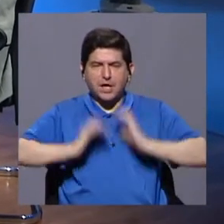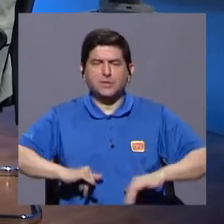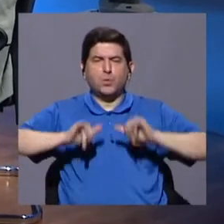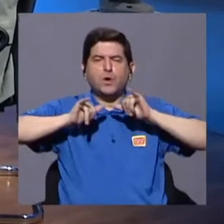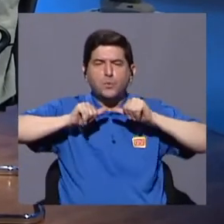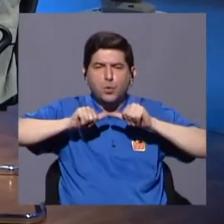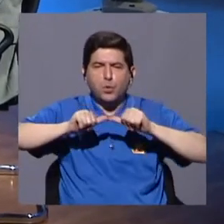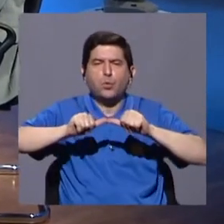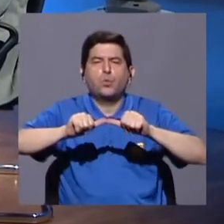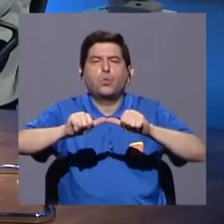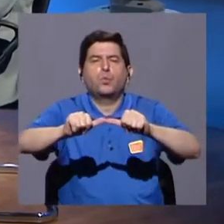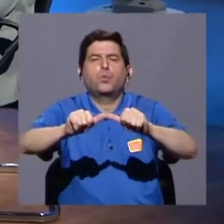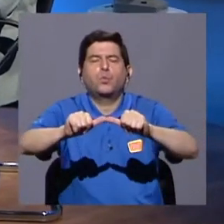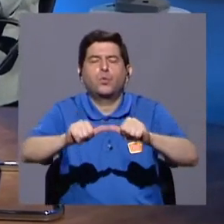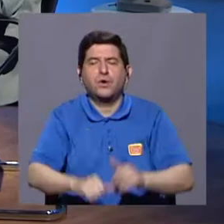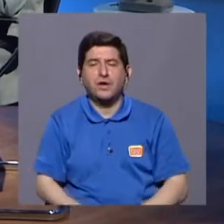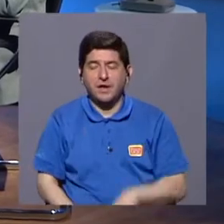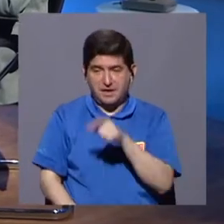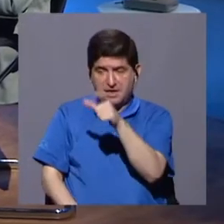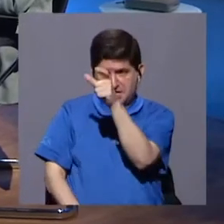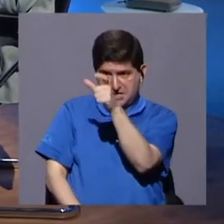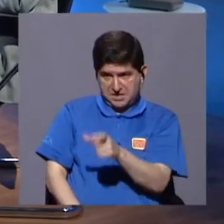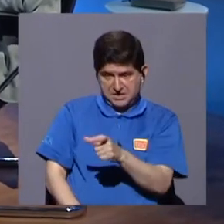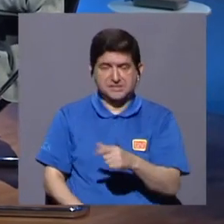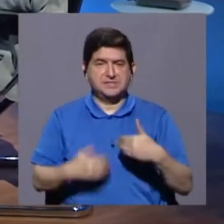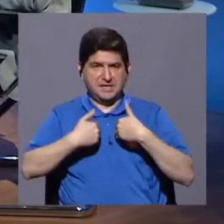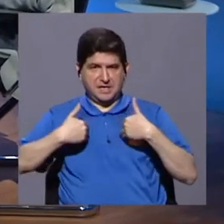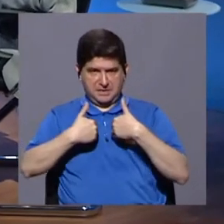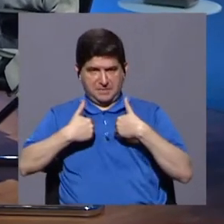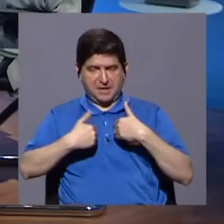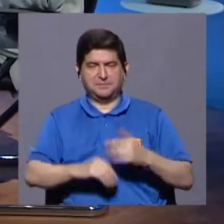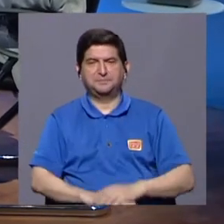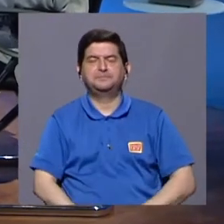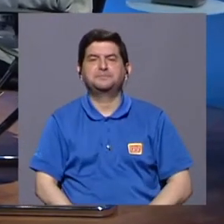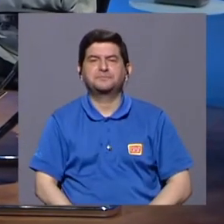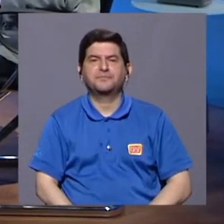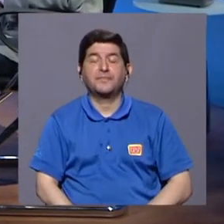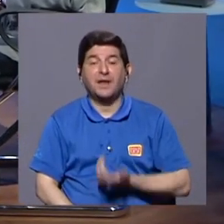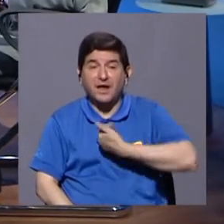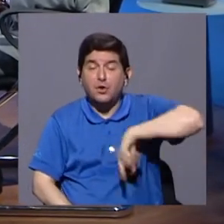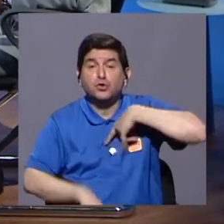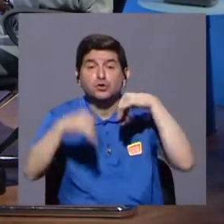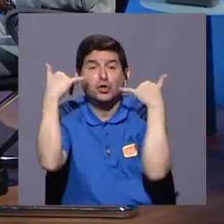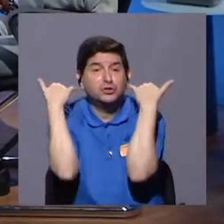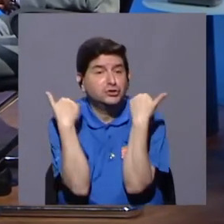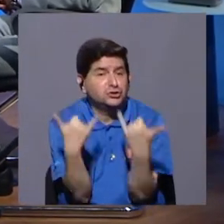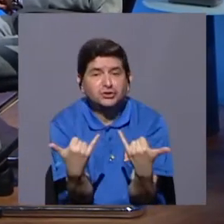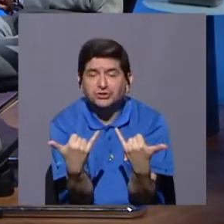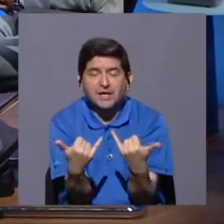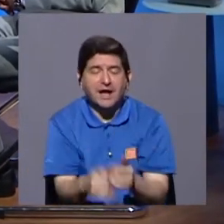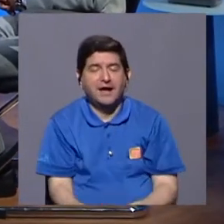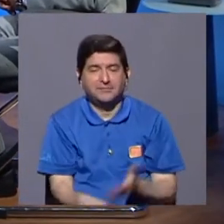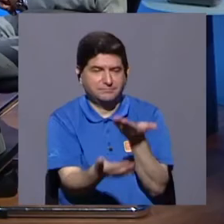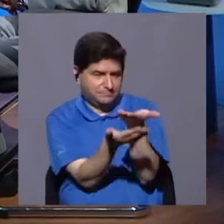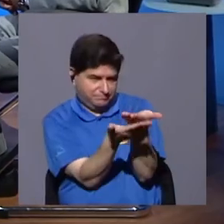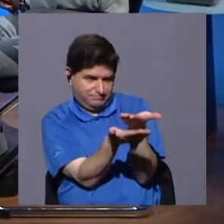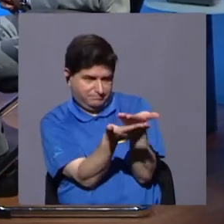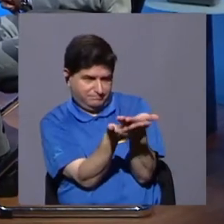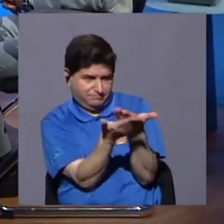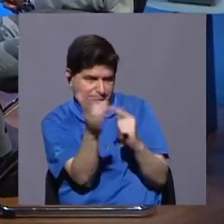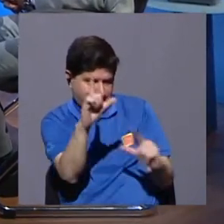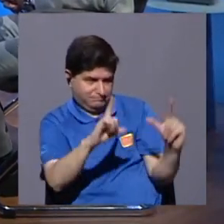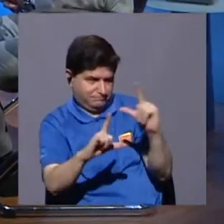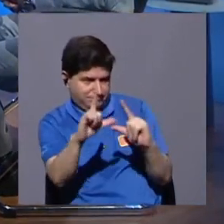tiempo en el cuerpo en el organismo del animal así que bueno ya nosotros también hicimos el ensayo en el que probamos que